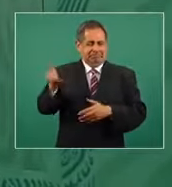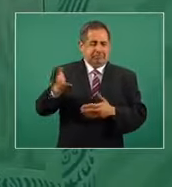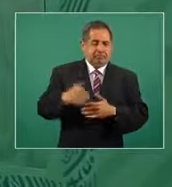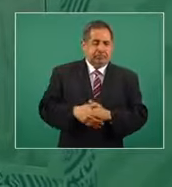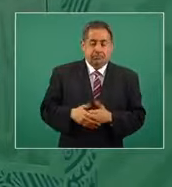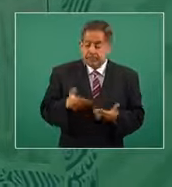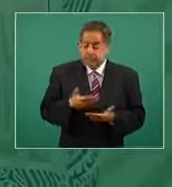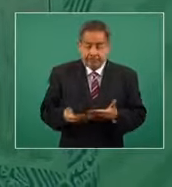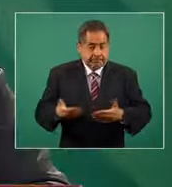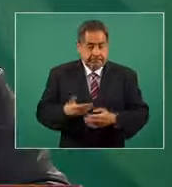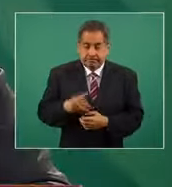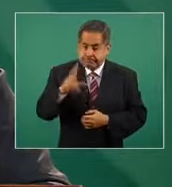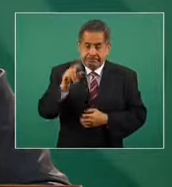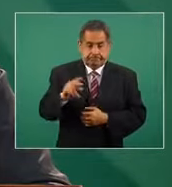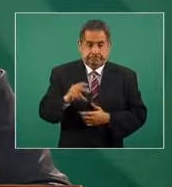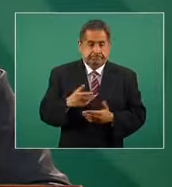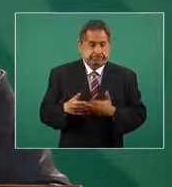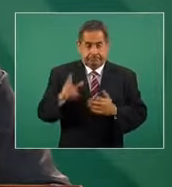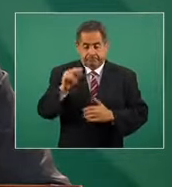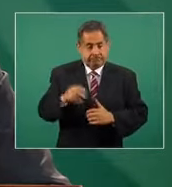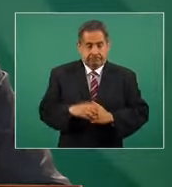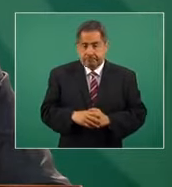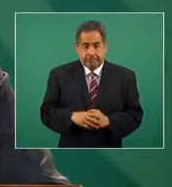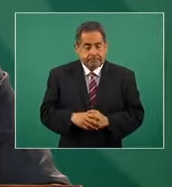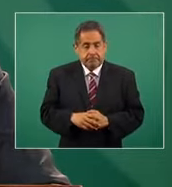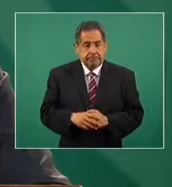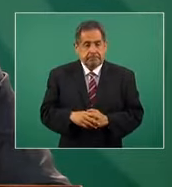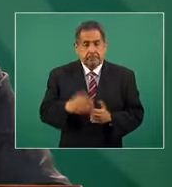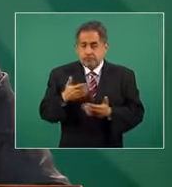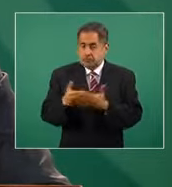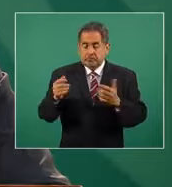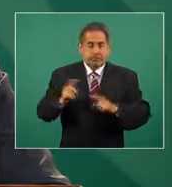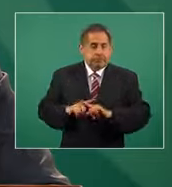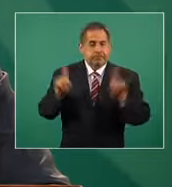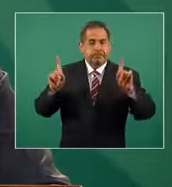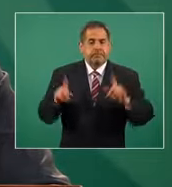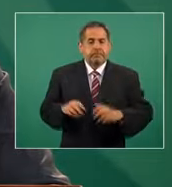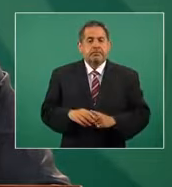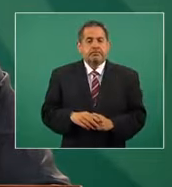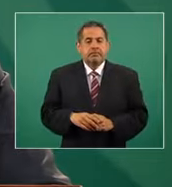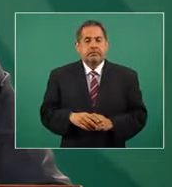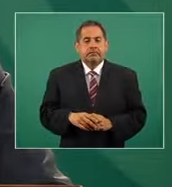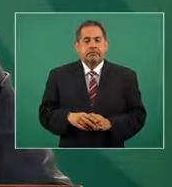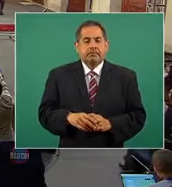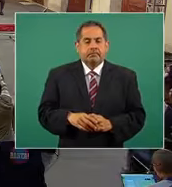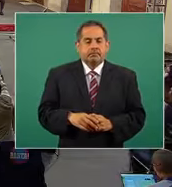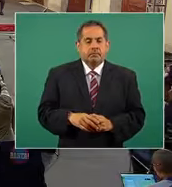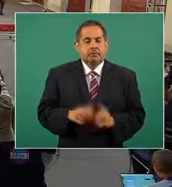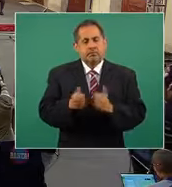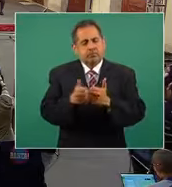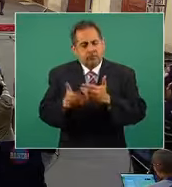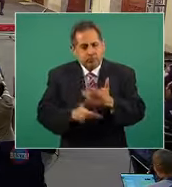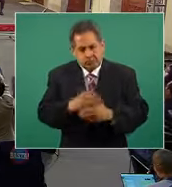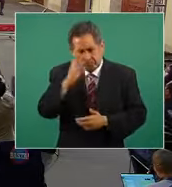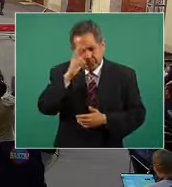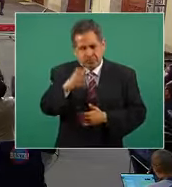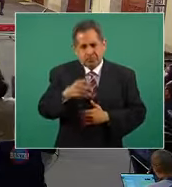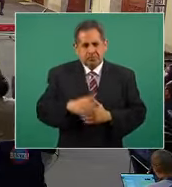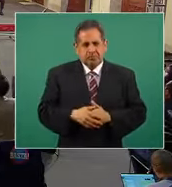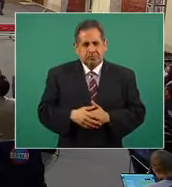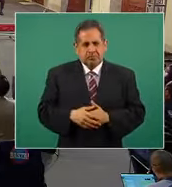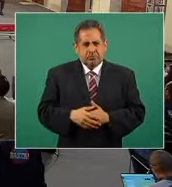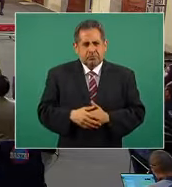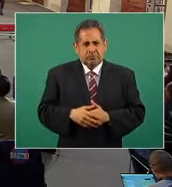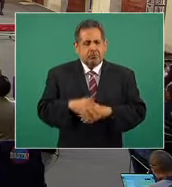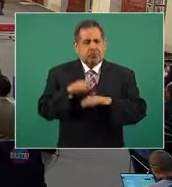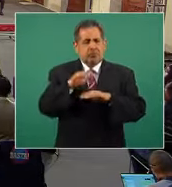pero ahora no, ahora es distinto. Con todo respeto, presidente, no tiene nada que